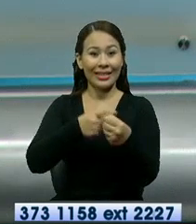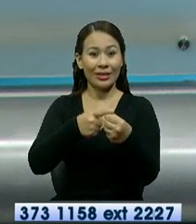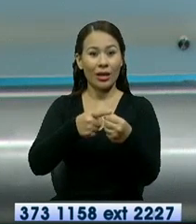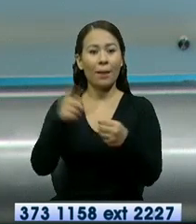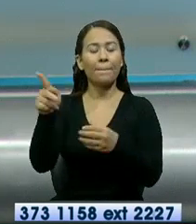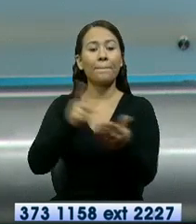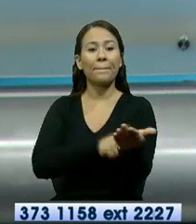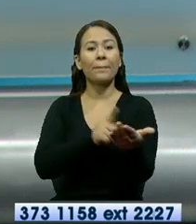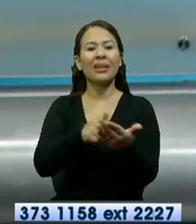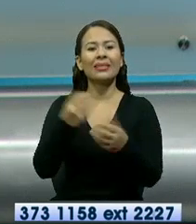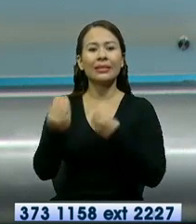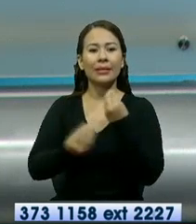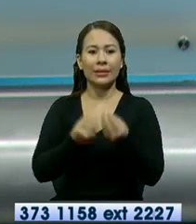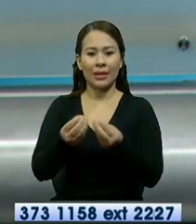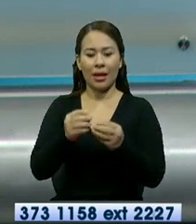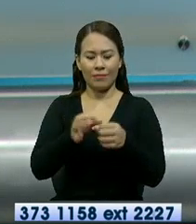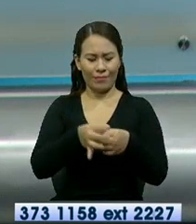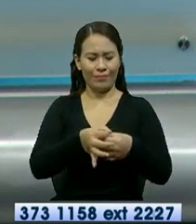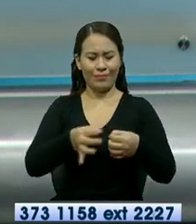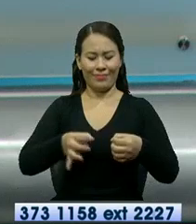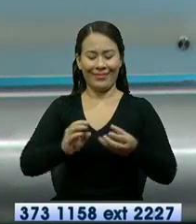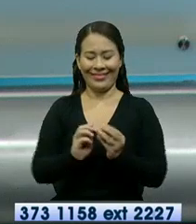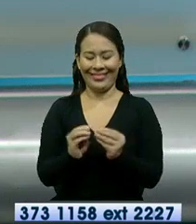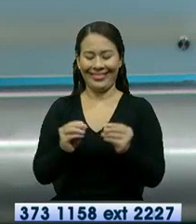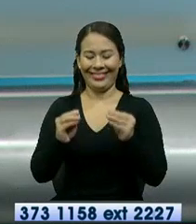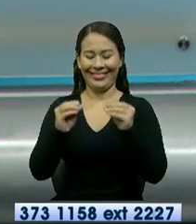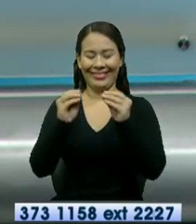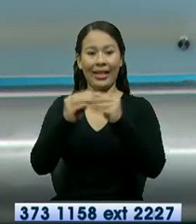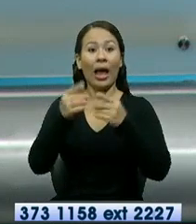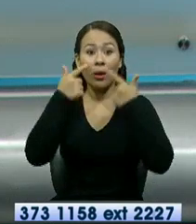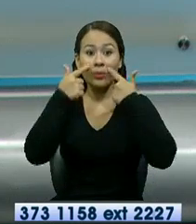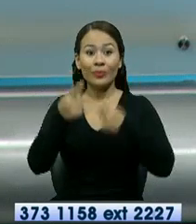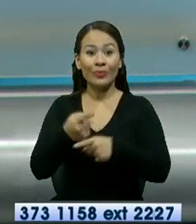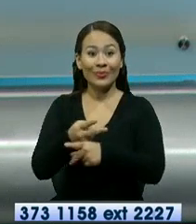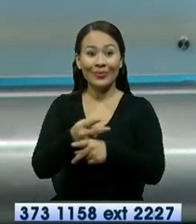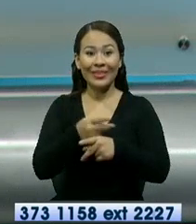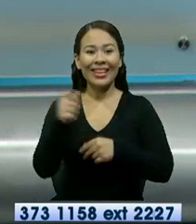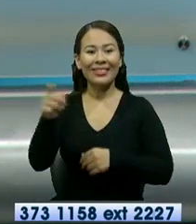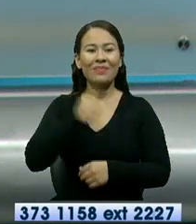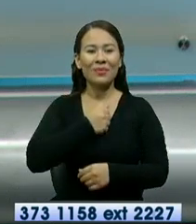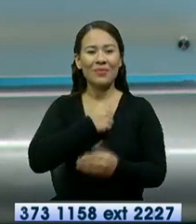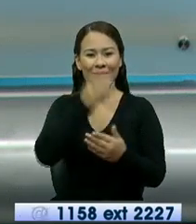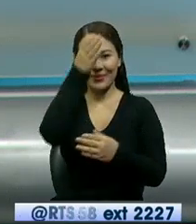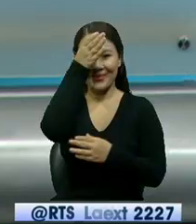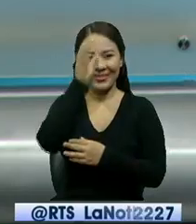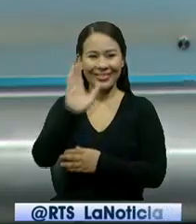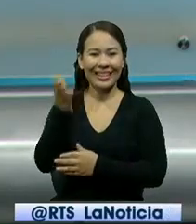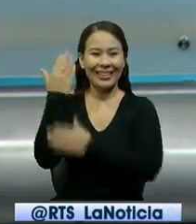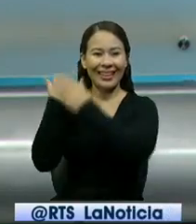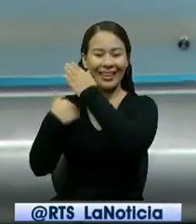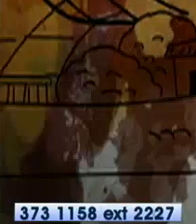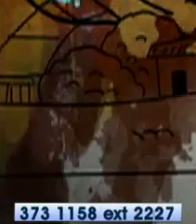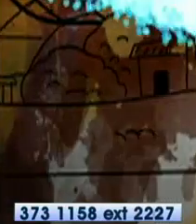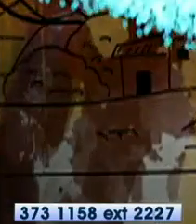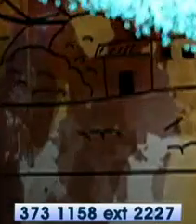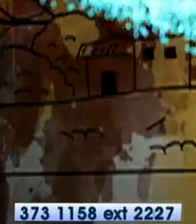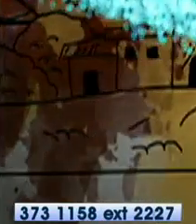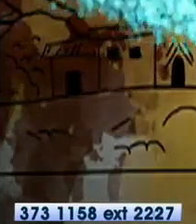elaboración de figuras de mazapán y por la conservación de las costumbres milenarias por parte de sus habitantes